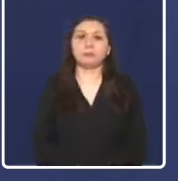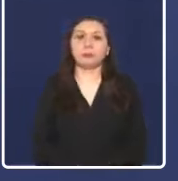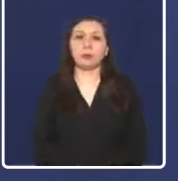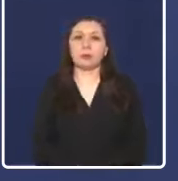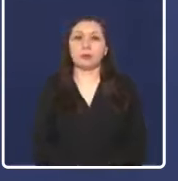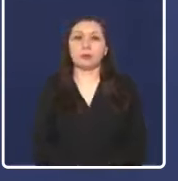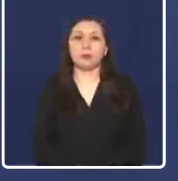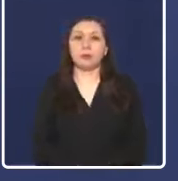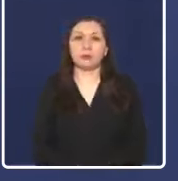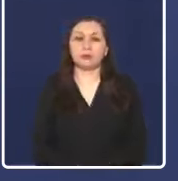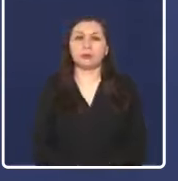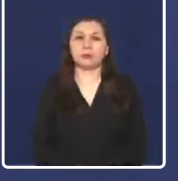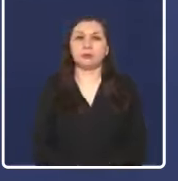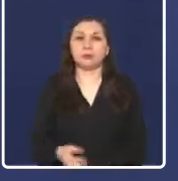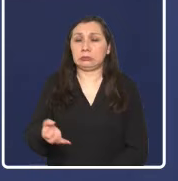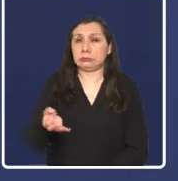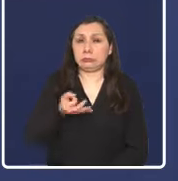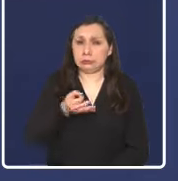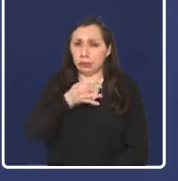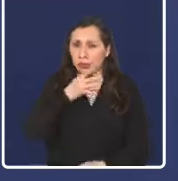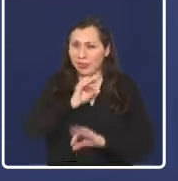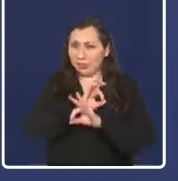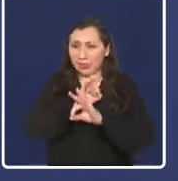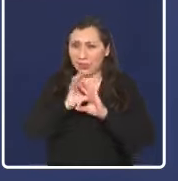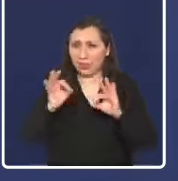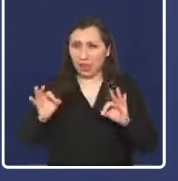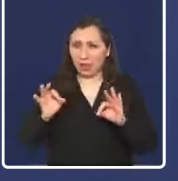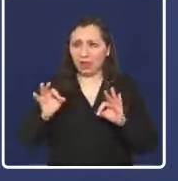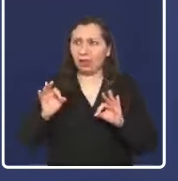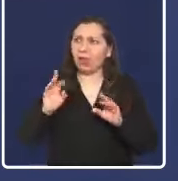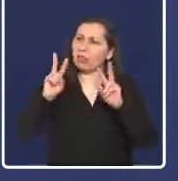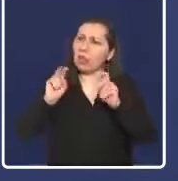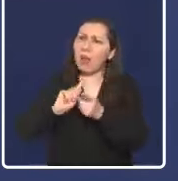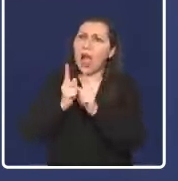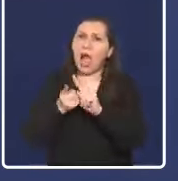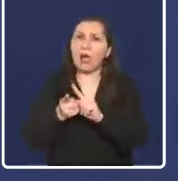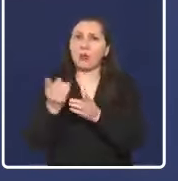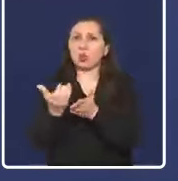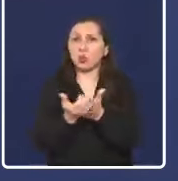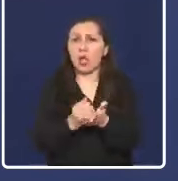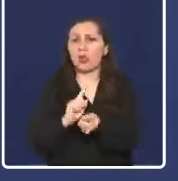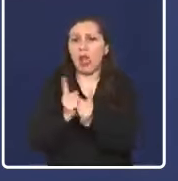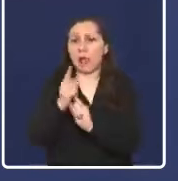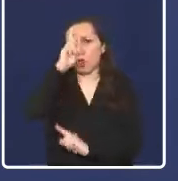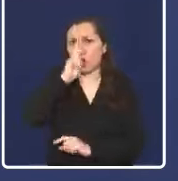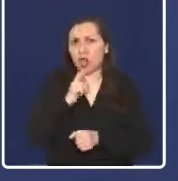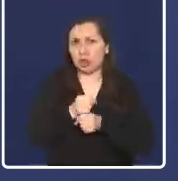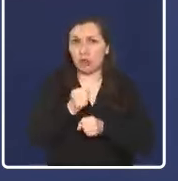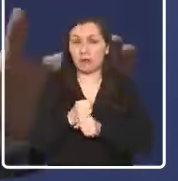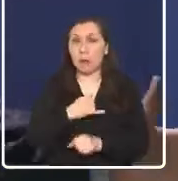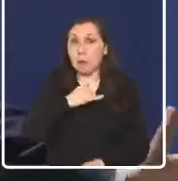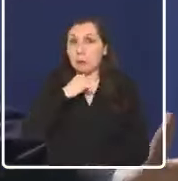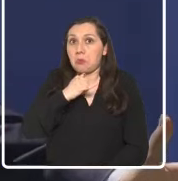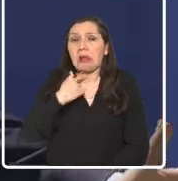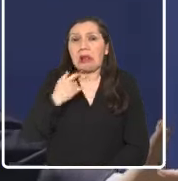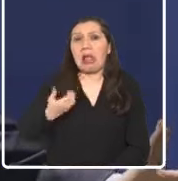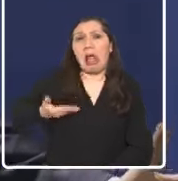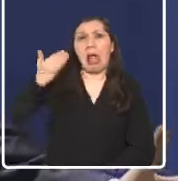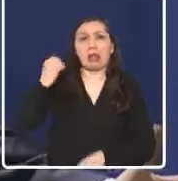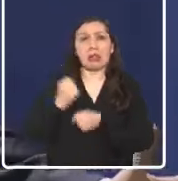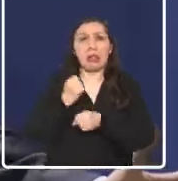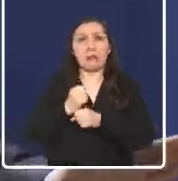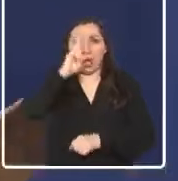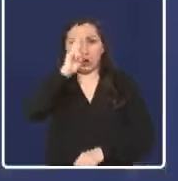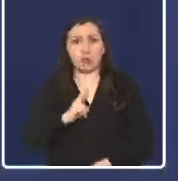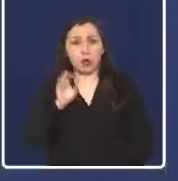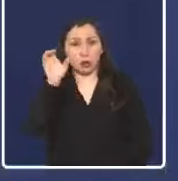no se me dijo absolutamente nada, ni de cambio de sueldo, ni de cambio de rol. Ni siquiera sé qué rol cumplía antes